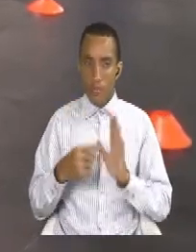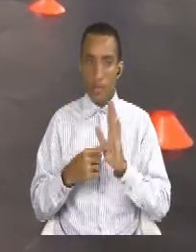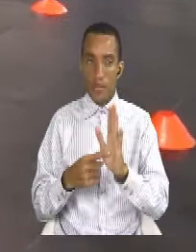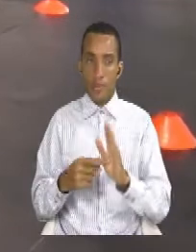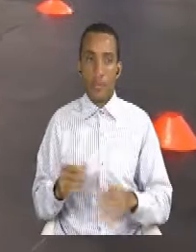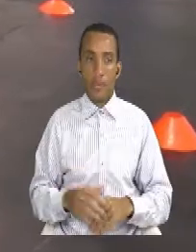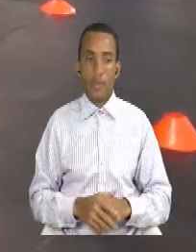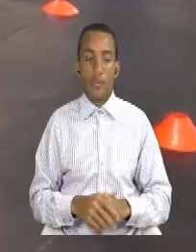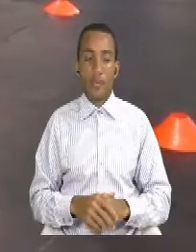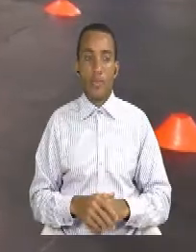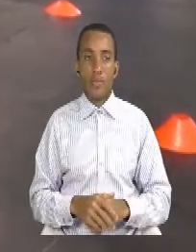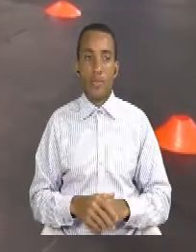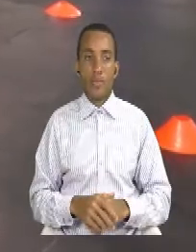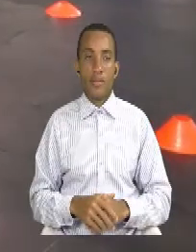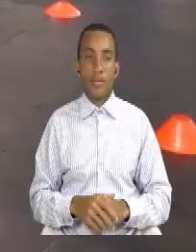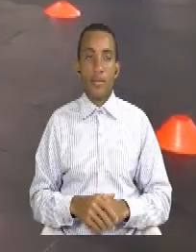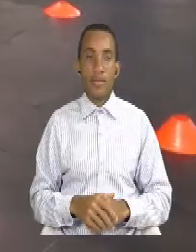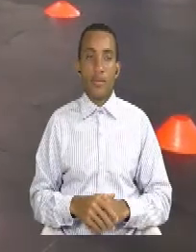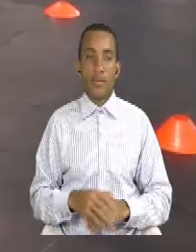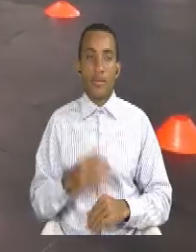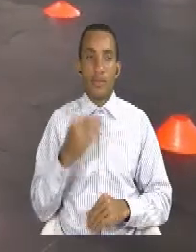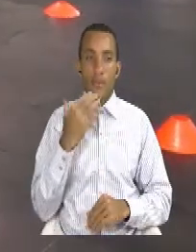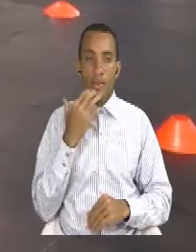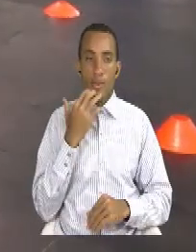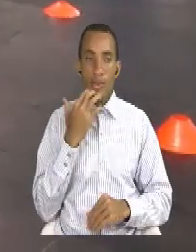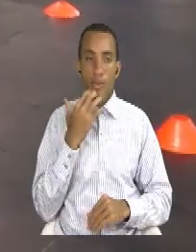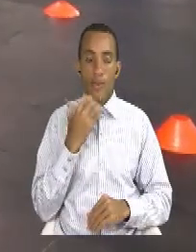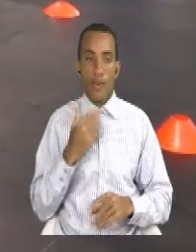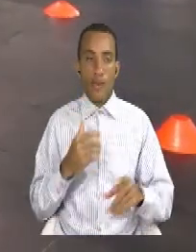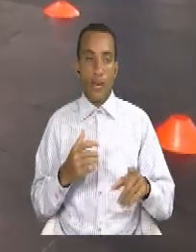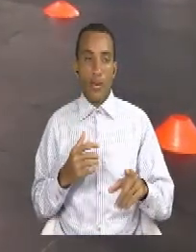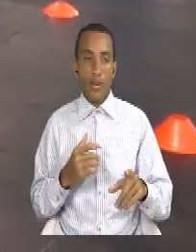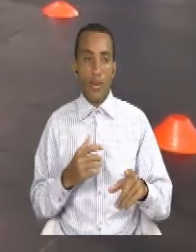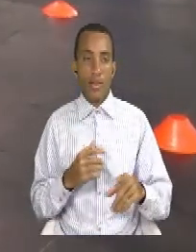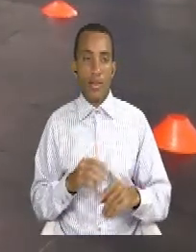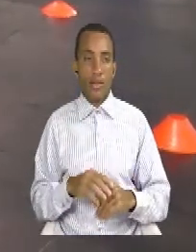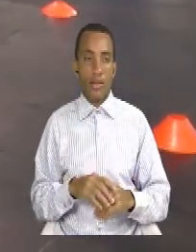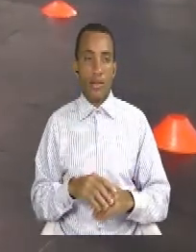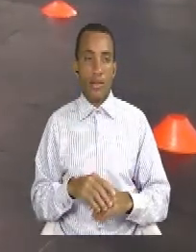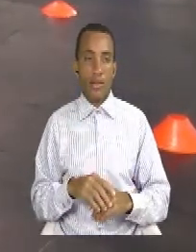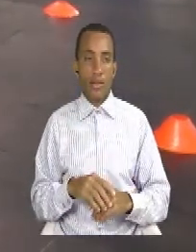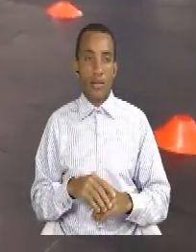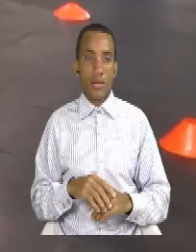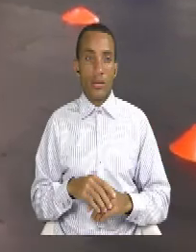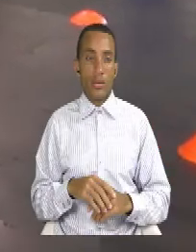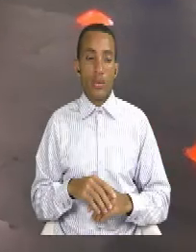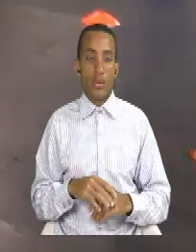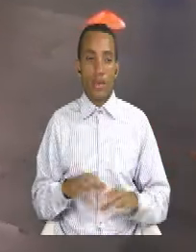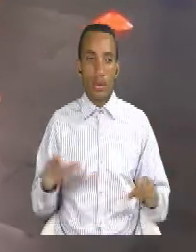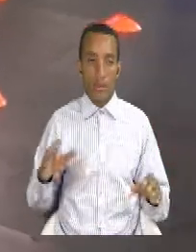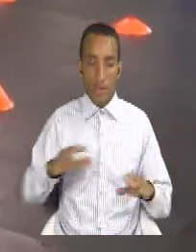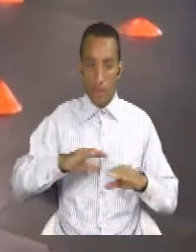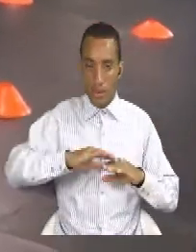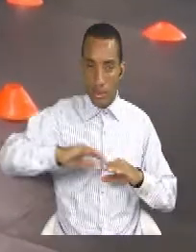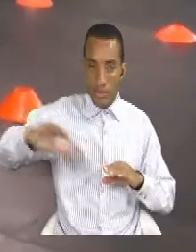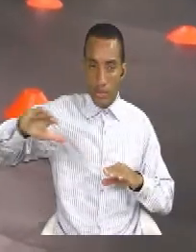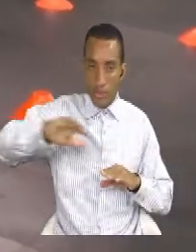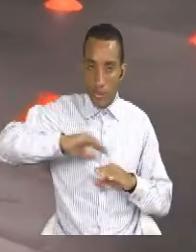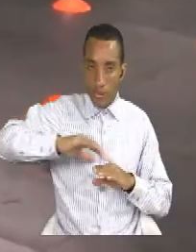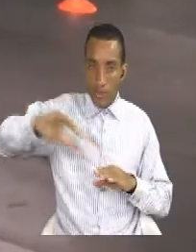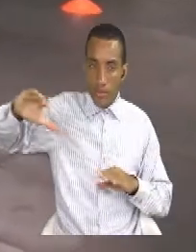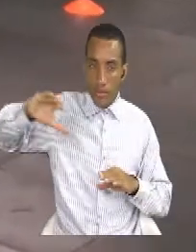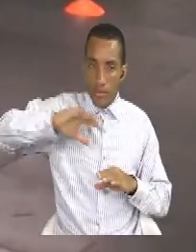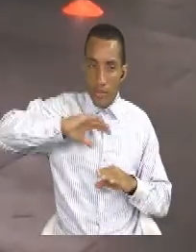Las manos van en el muro, ¿sí? Tienen que estar debajo de los hombros, la cadera en línea con la espalda,